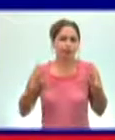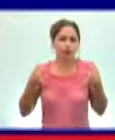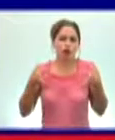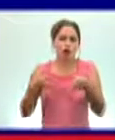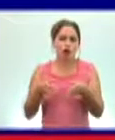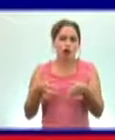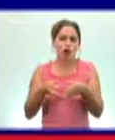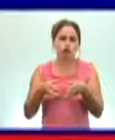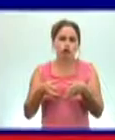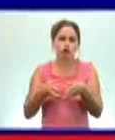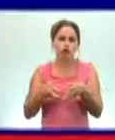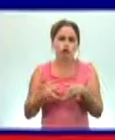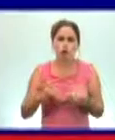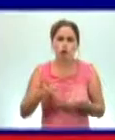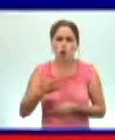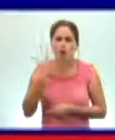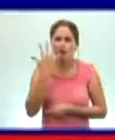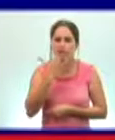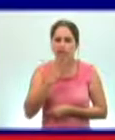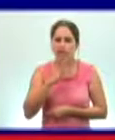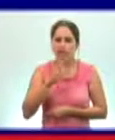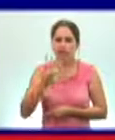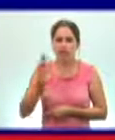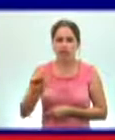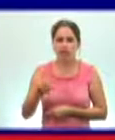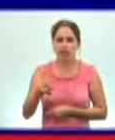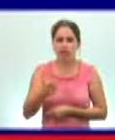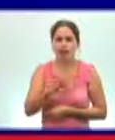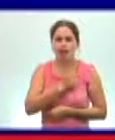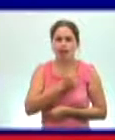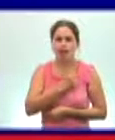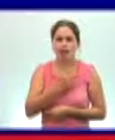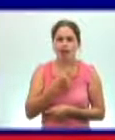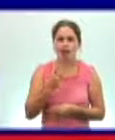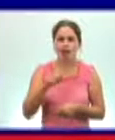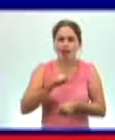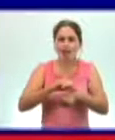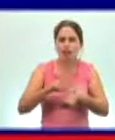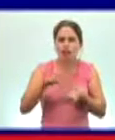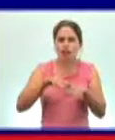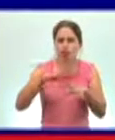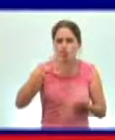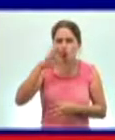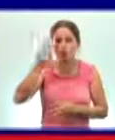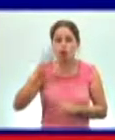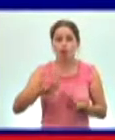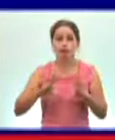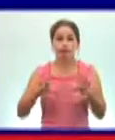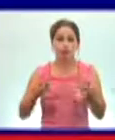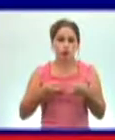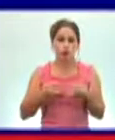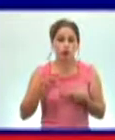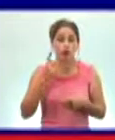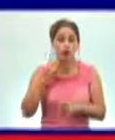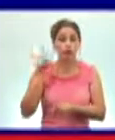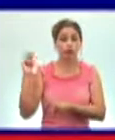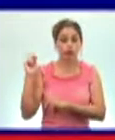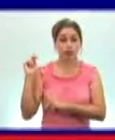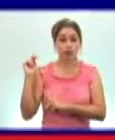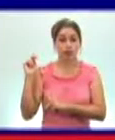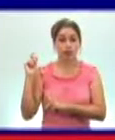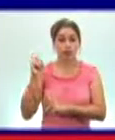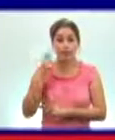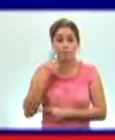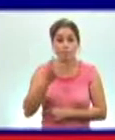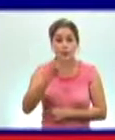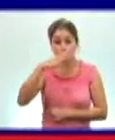definición de Martí, y en un poema, en la poesía martiana, aparece también reflejada: patria, todo por ti, no